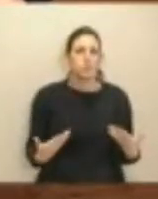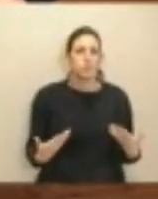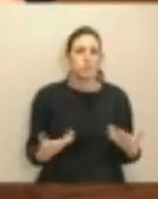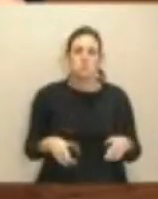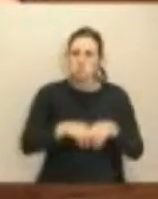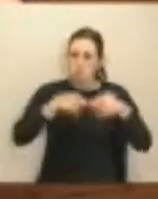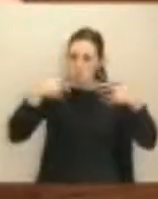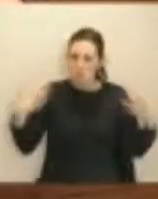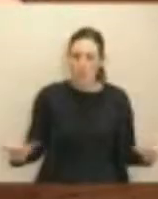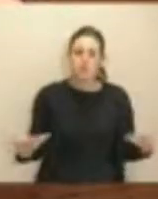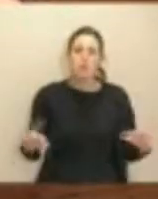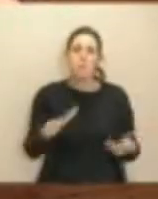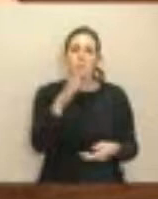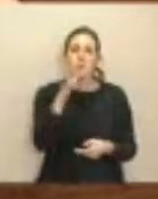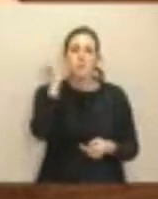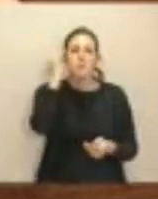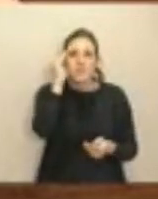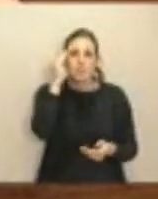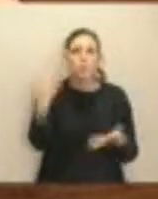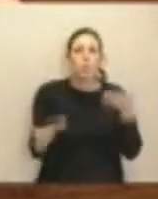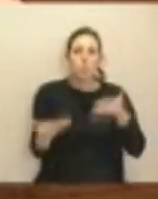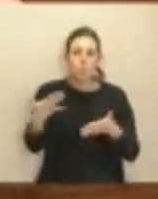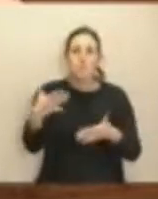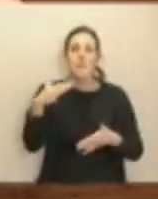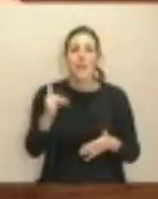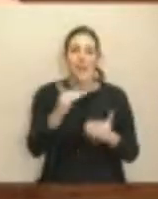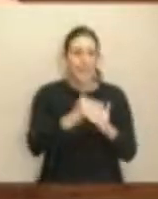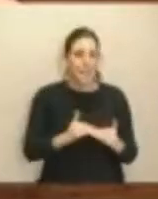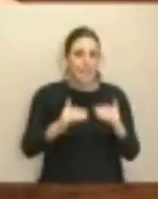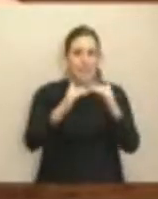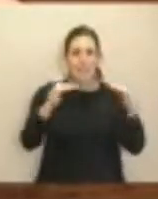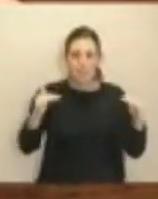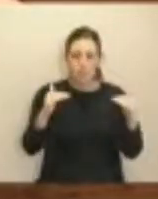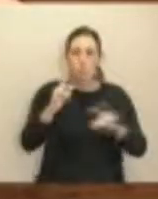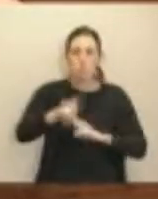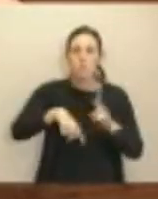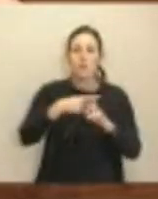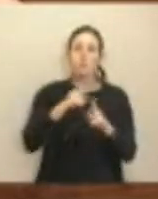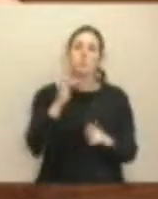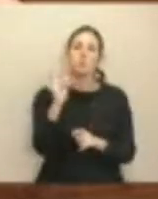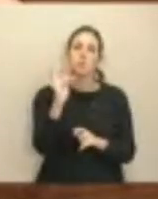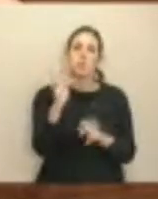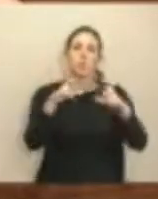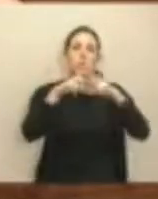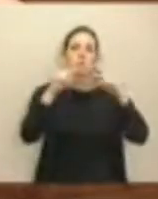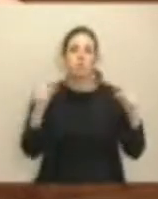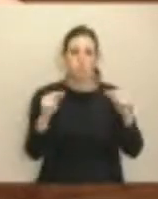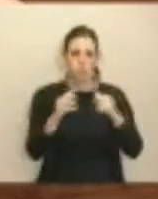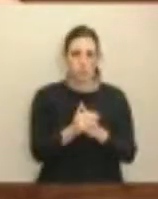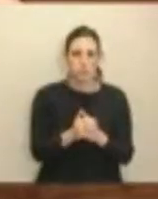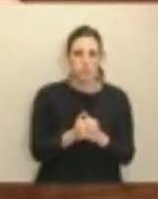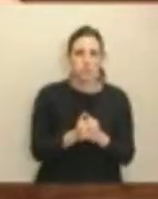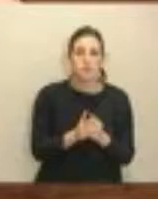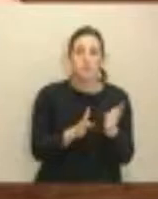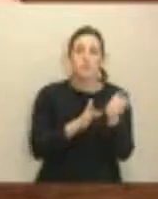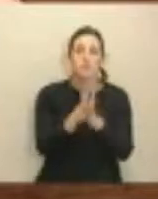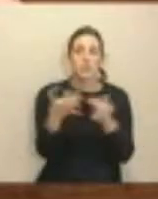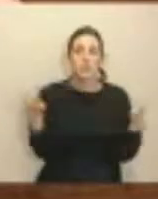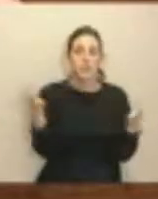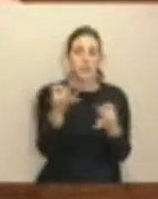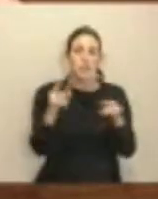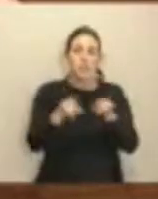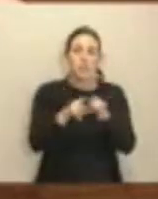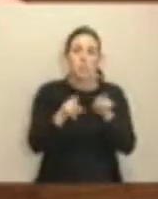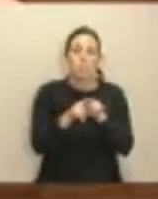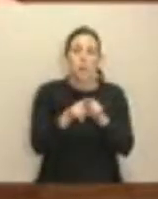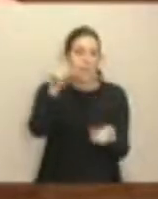grande, porque creemos que es justo, equitativo y que le conviene a Asturias que se hayan